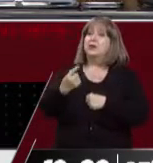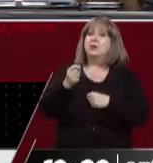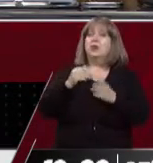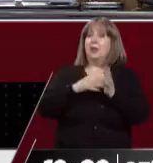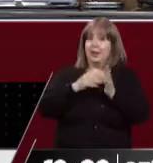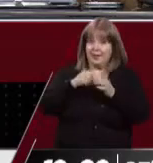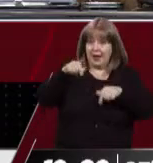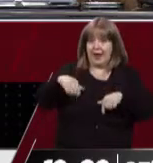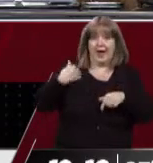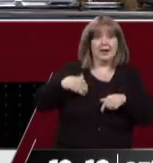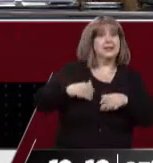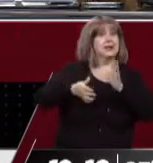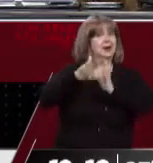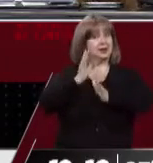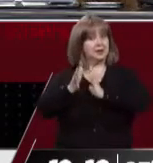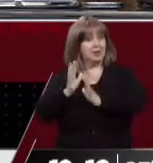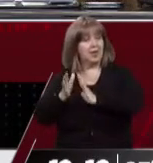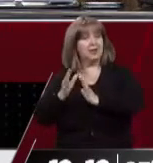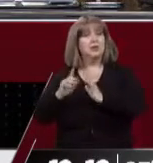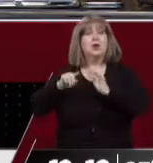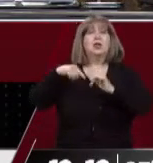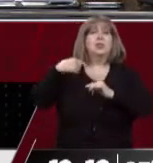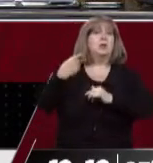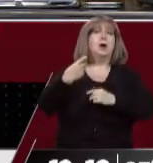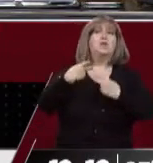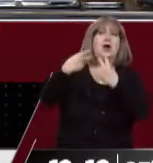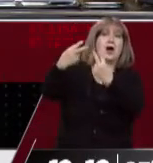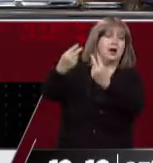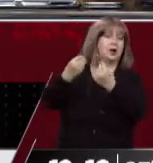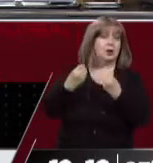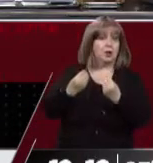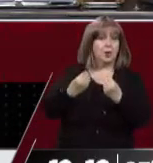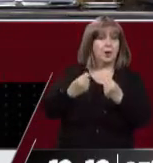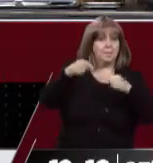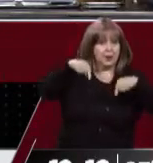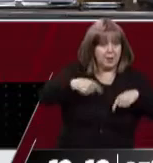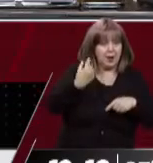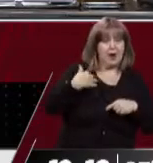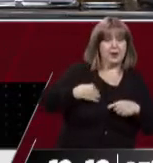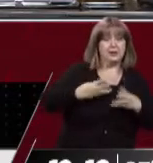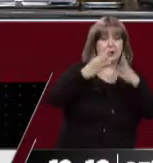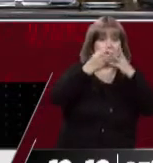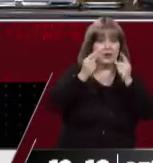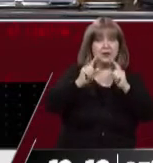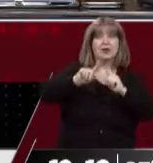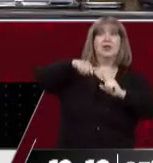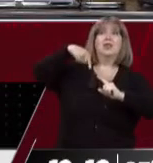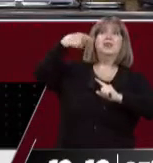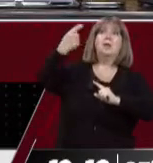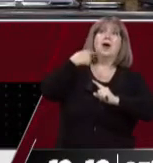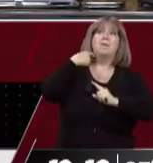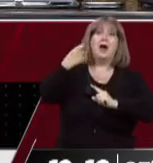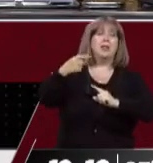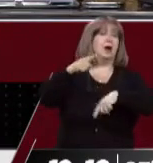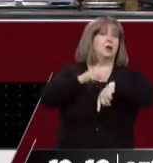tratamiento hoy aquí en la Argentina. ¿Cómo sería el tema también del viaje? ¿Tendría que terminar su tratamiento primero aquí y después viajar? ¿O estamos muy apremiados